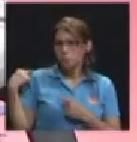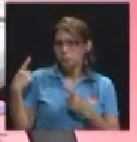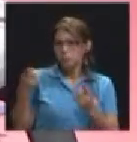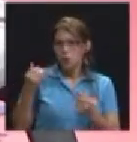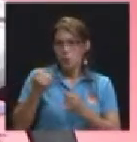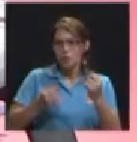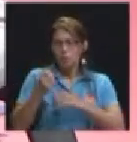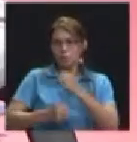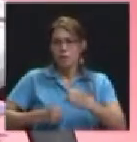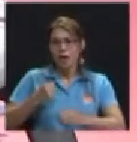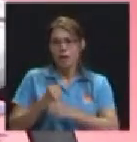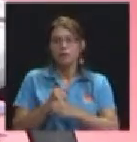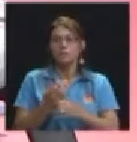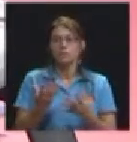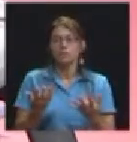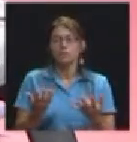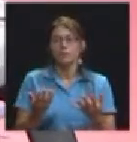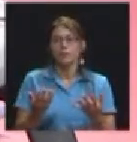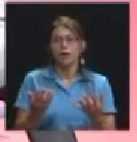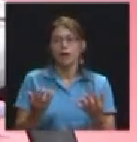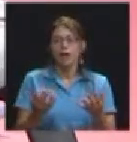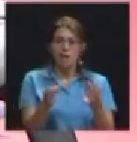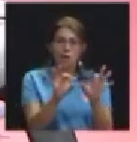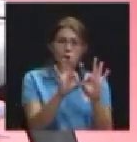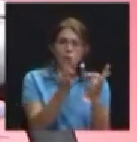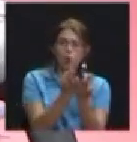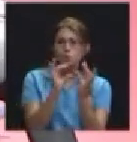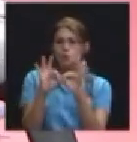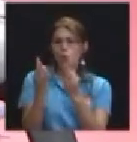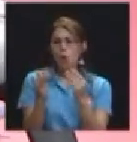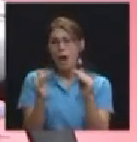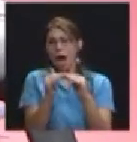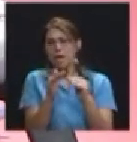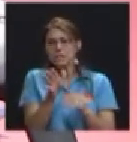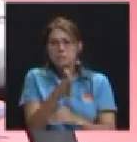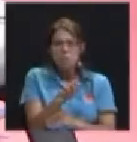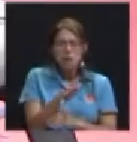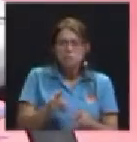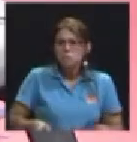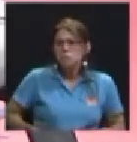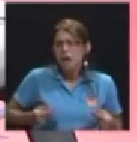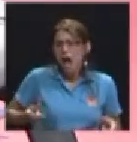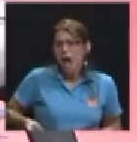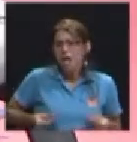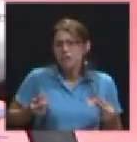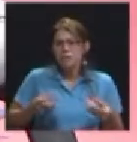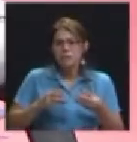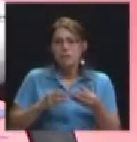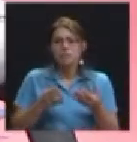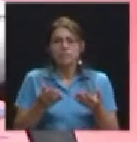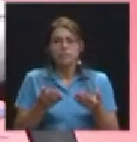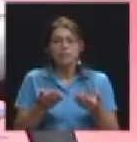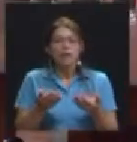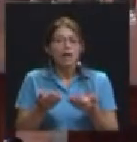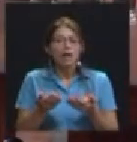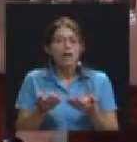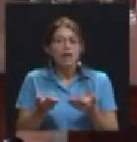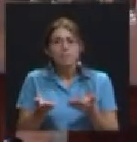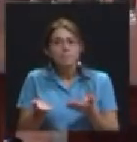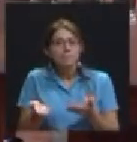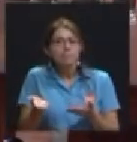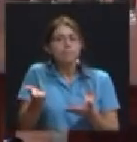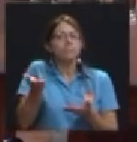años los hogares tienen un gasto promedio, digamos, más alto en algunos rubros